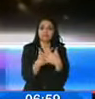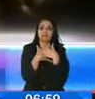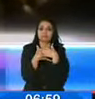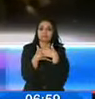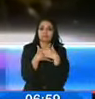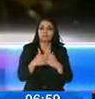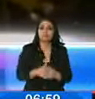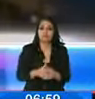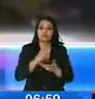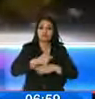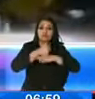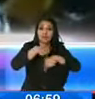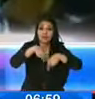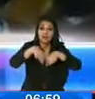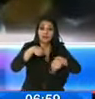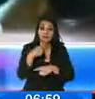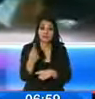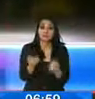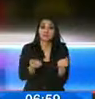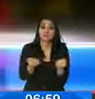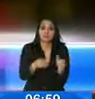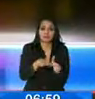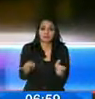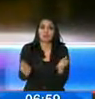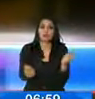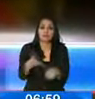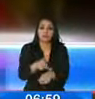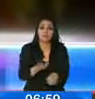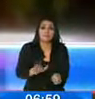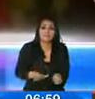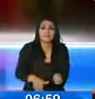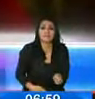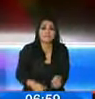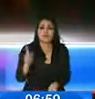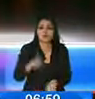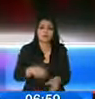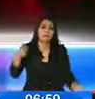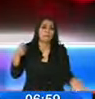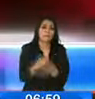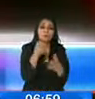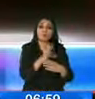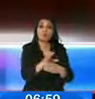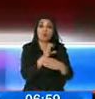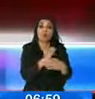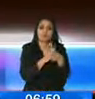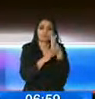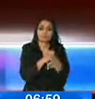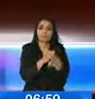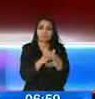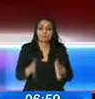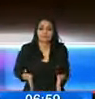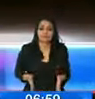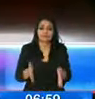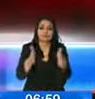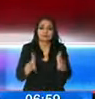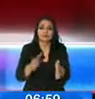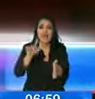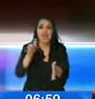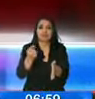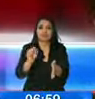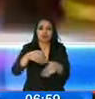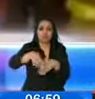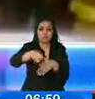según oficial de tránsito, el conductor del pequeño automotor no alcanzó a frenar y se estrelló contra un bus que se encontraba parado en la avenida Ordóñez Lazo de la capital